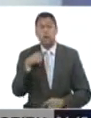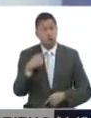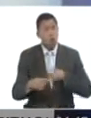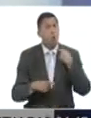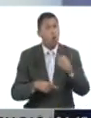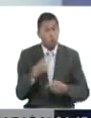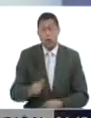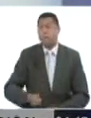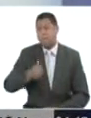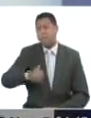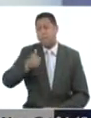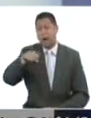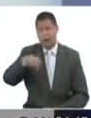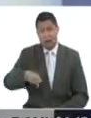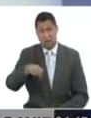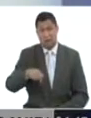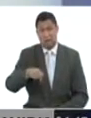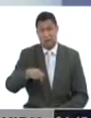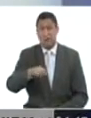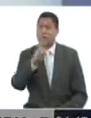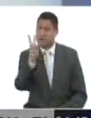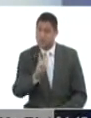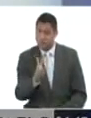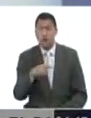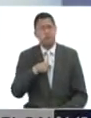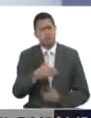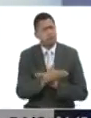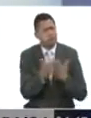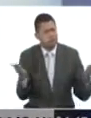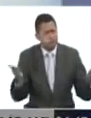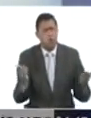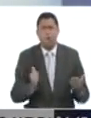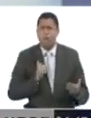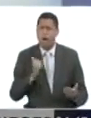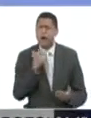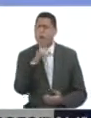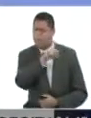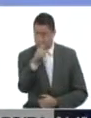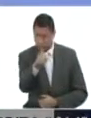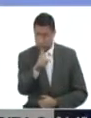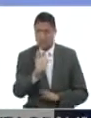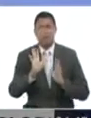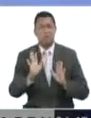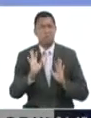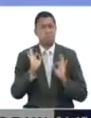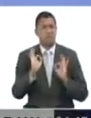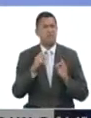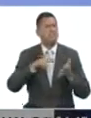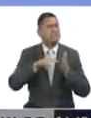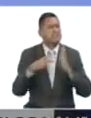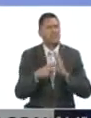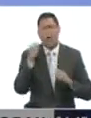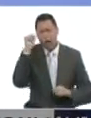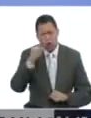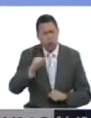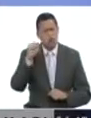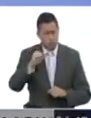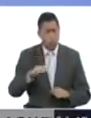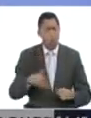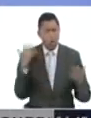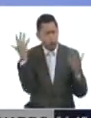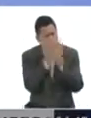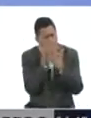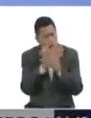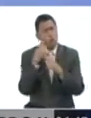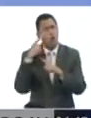más frecuencia en nuestro medio y del cual, bueno, estoy abierto a cualquier inquietud. Pues que vamos a comenzar definiendo qué es el autismo, pues se puede confundir